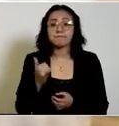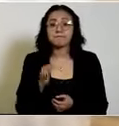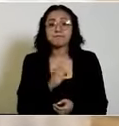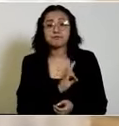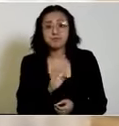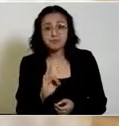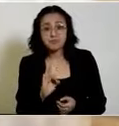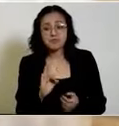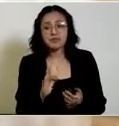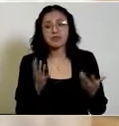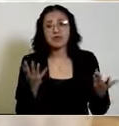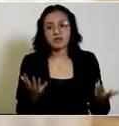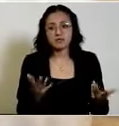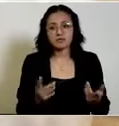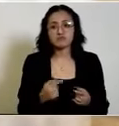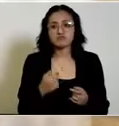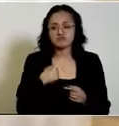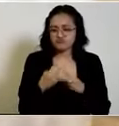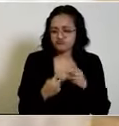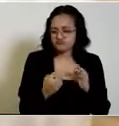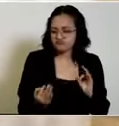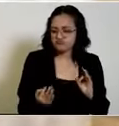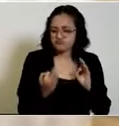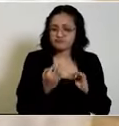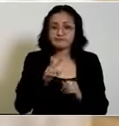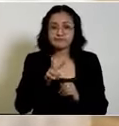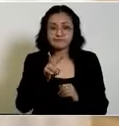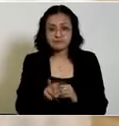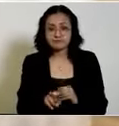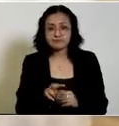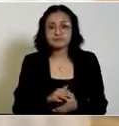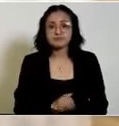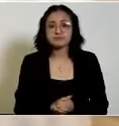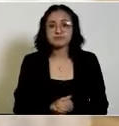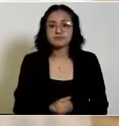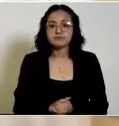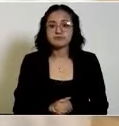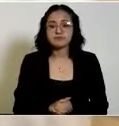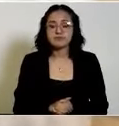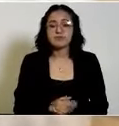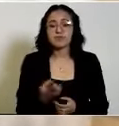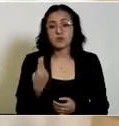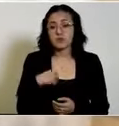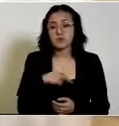ir a enfrentar nuestra realidad nuestra realidad